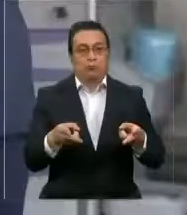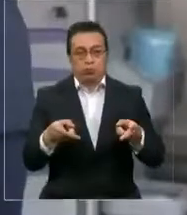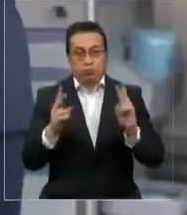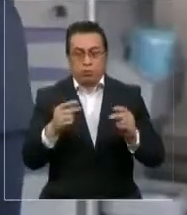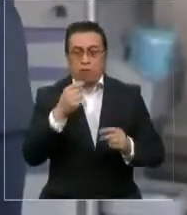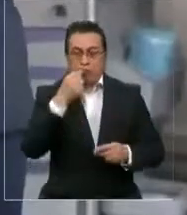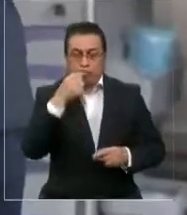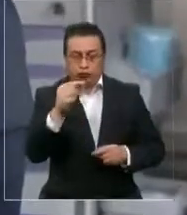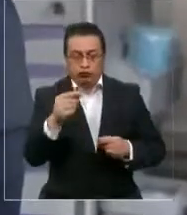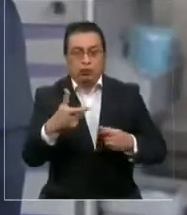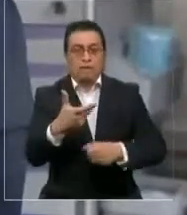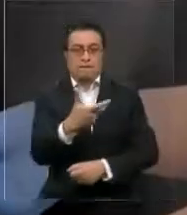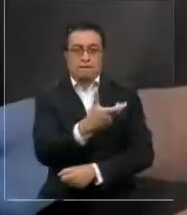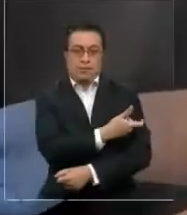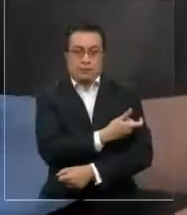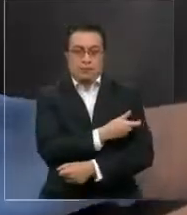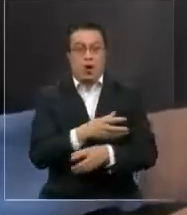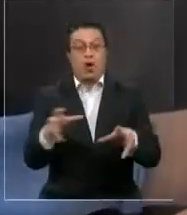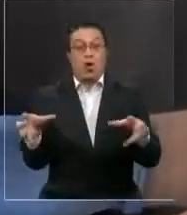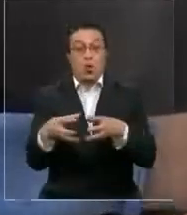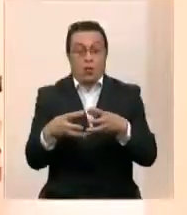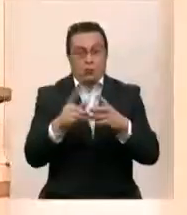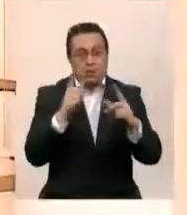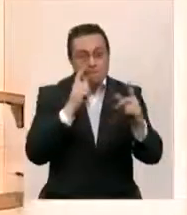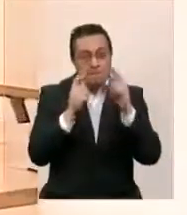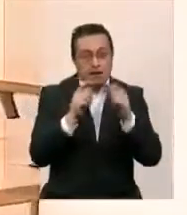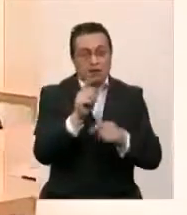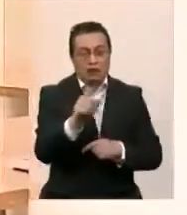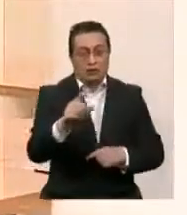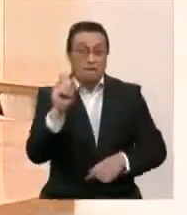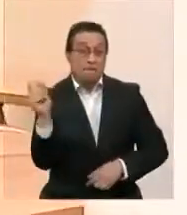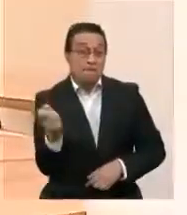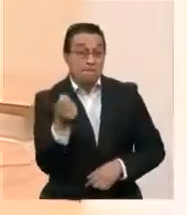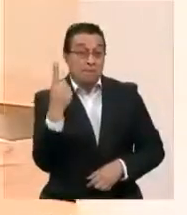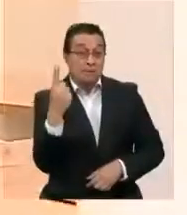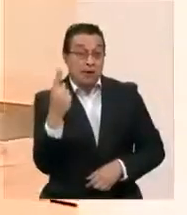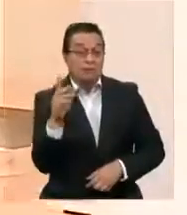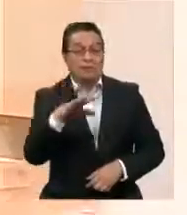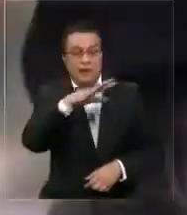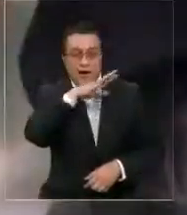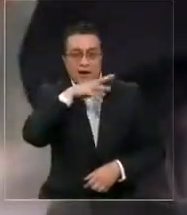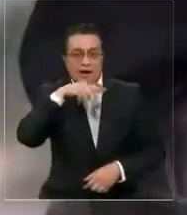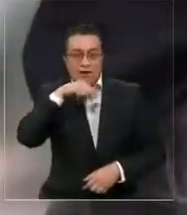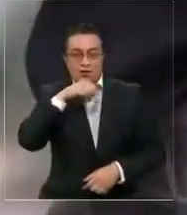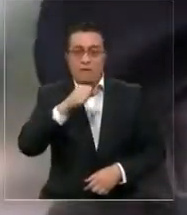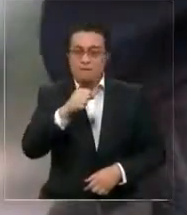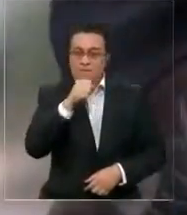pronto comience la inoculación de los grupos de riesgo. Los primeros serán adultos mayores.